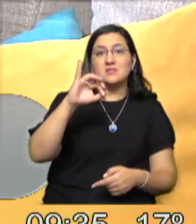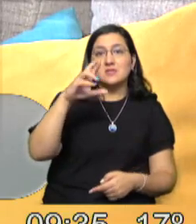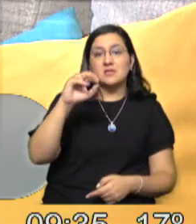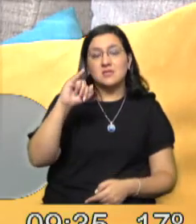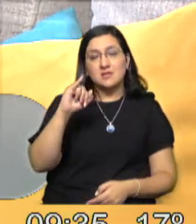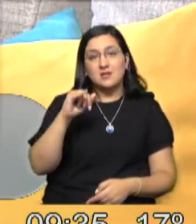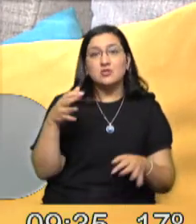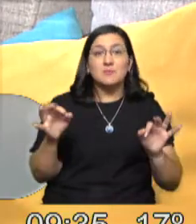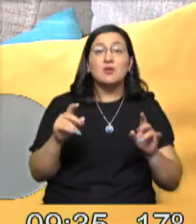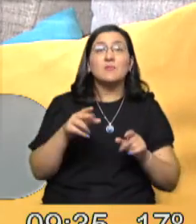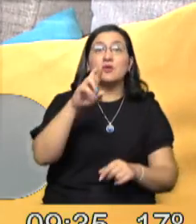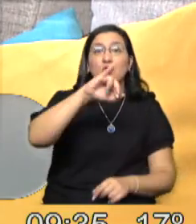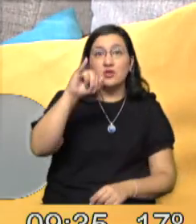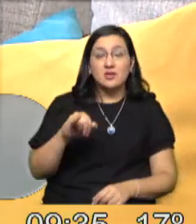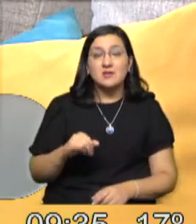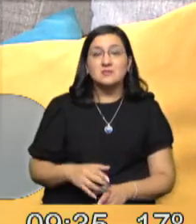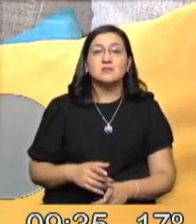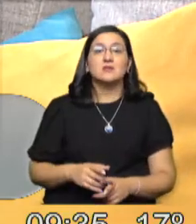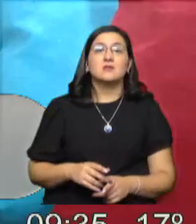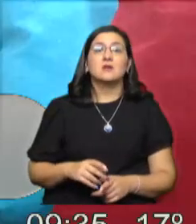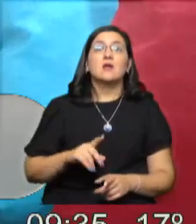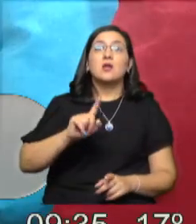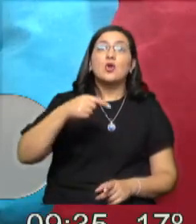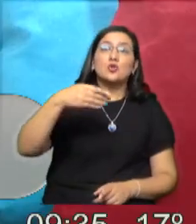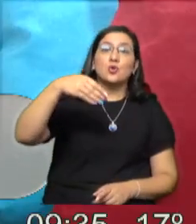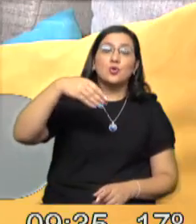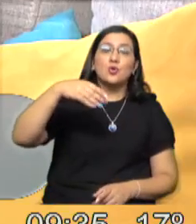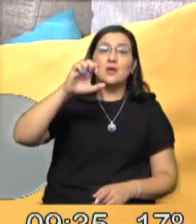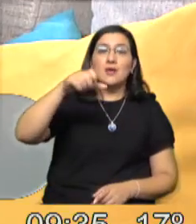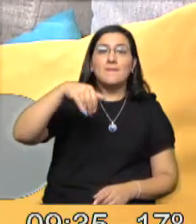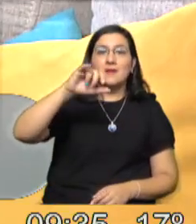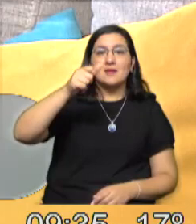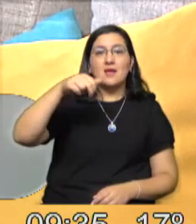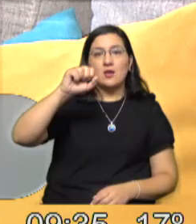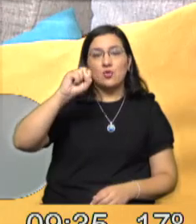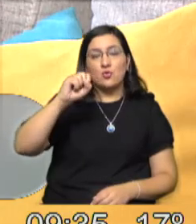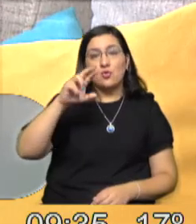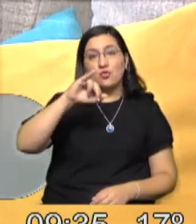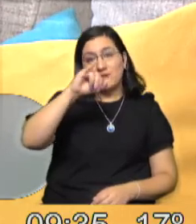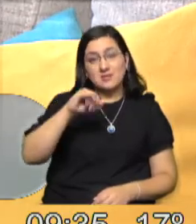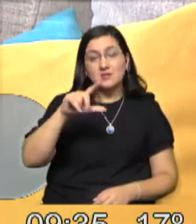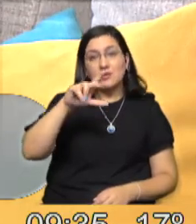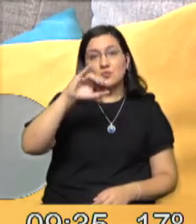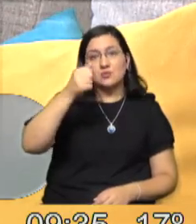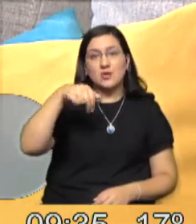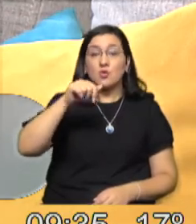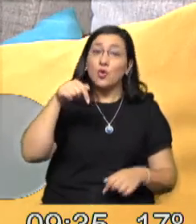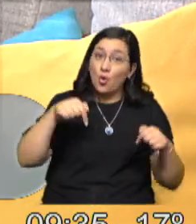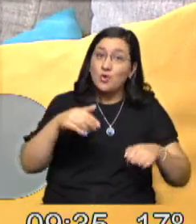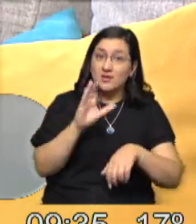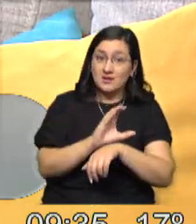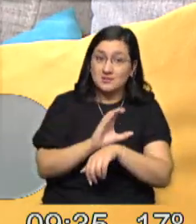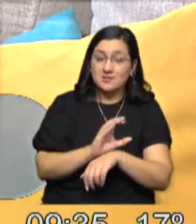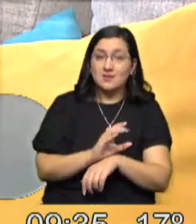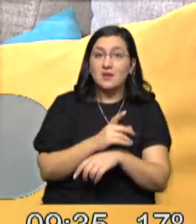en la selección, los Rodríguez, Luciano y su y hermano también, Mateo. Emiliano. Emiliano Rodríguez y Luciano, que tienen clase hoy. Y bueno,